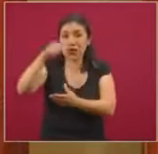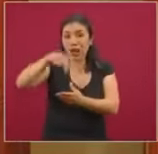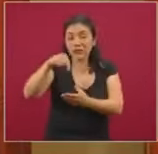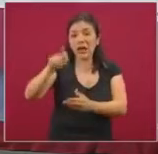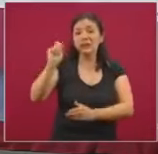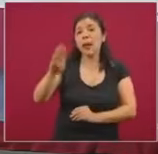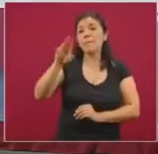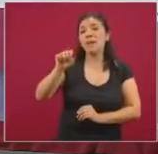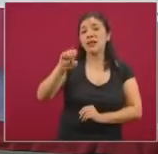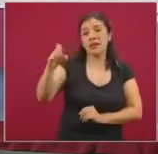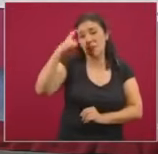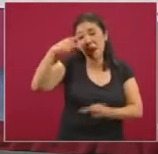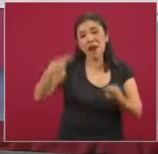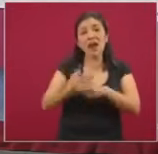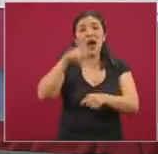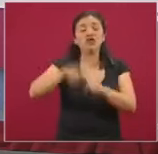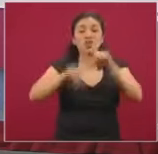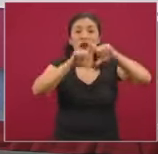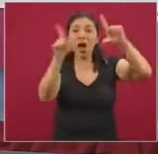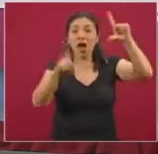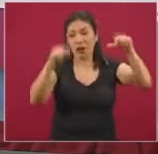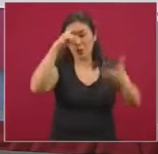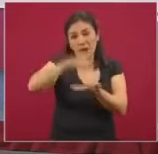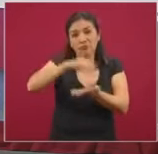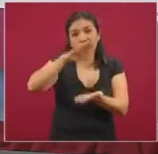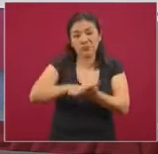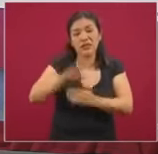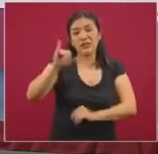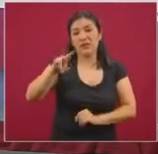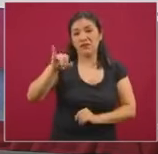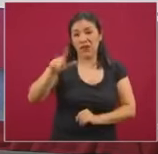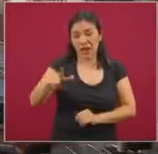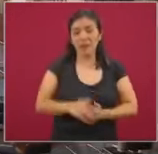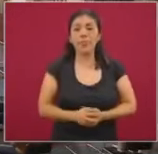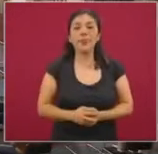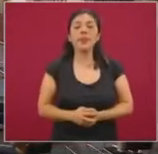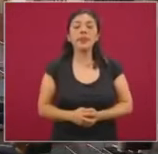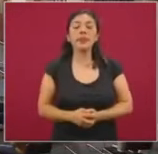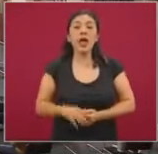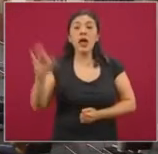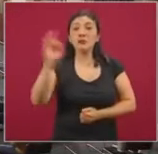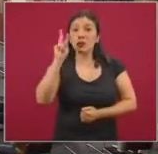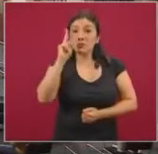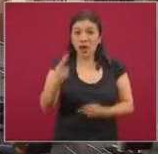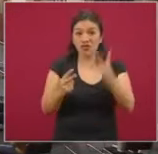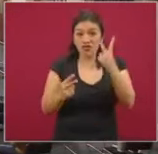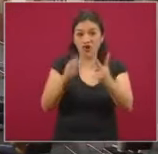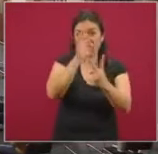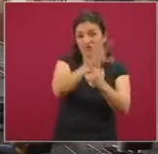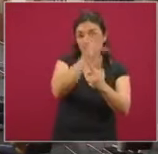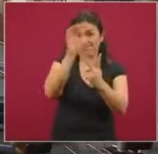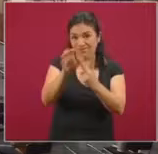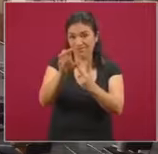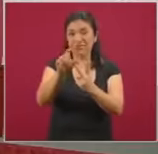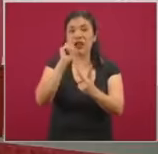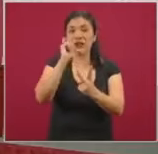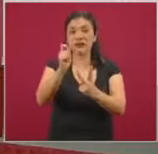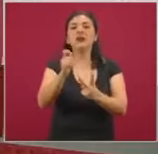gran base de datos nacional de los registros civiles. Una vez que tenemos estos dos números, la resta, es